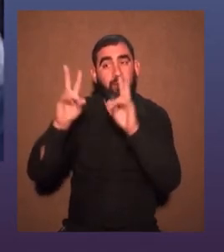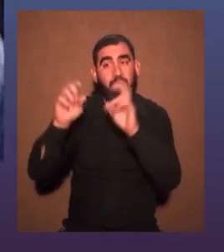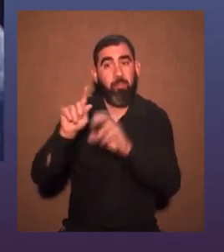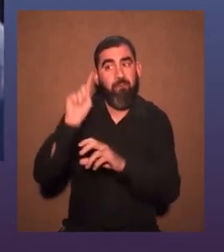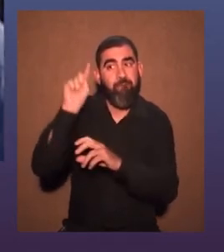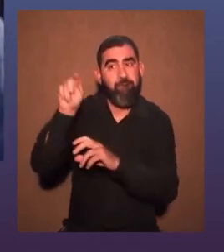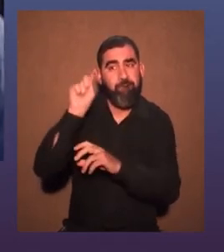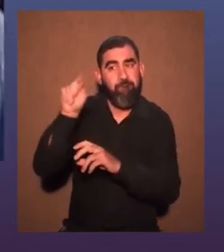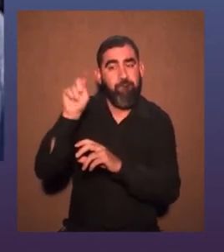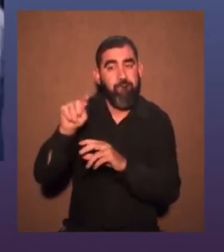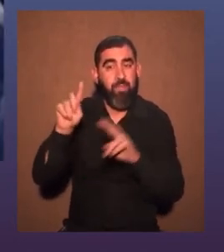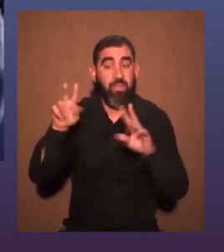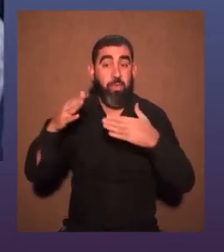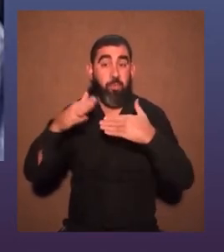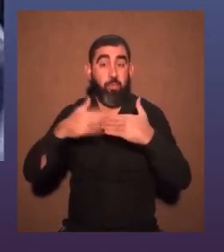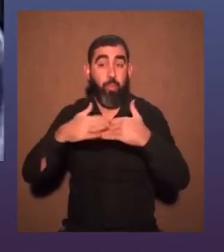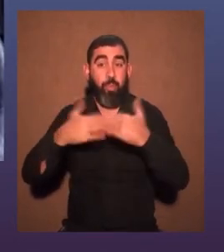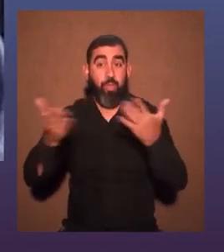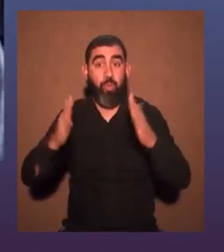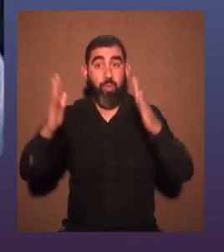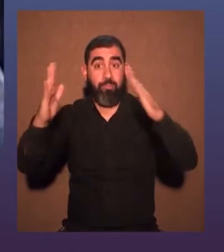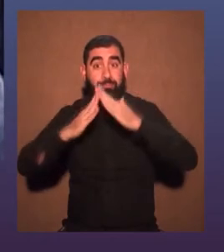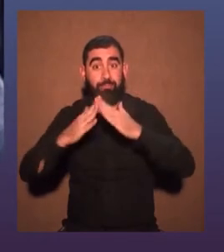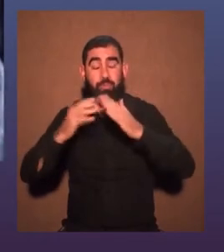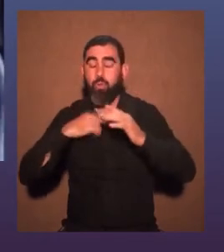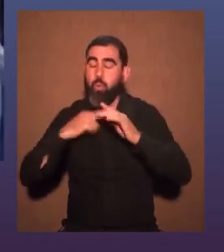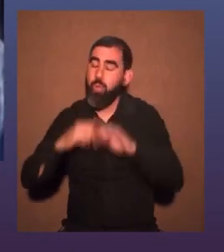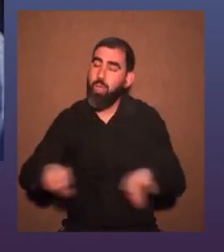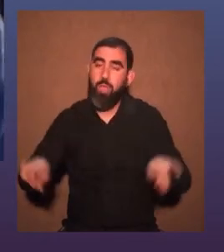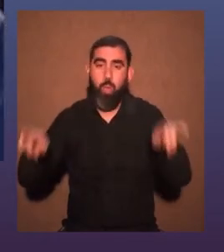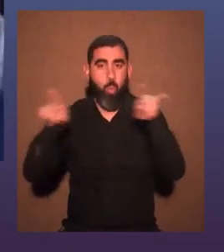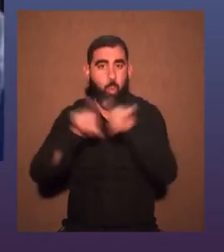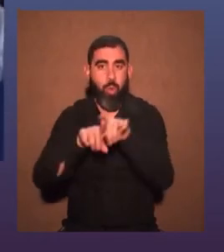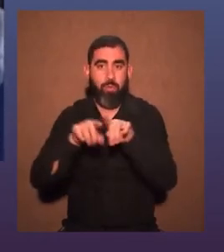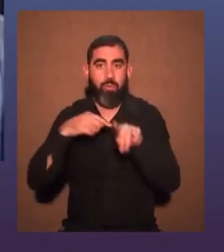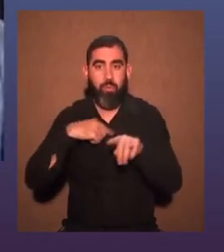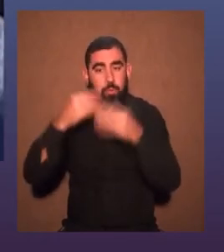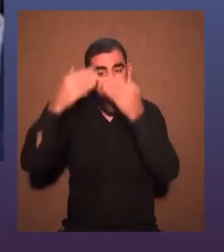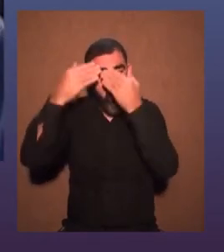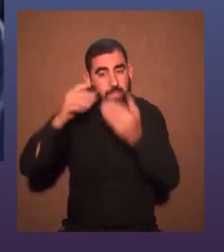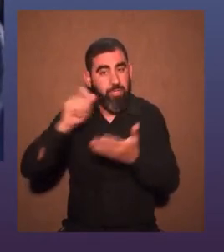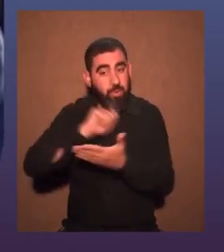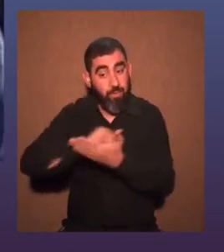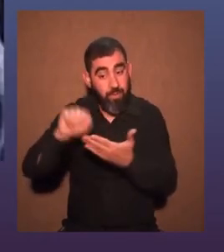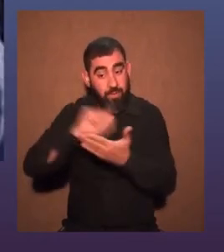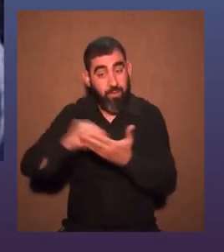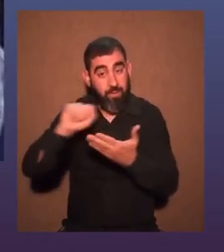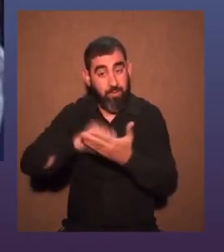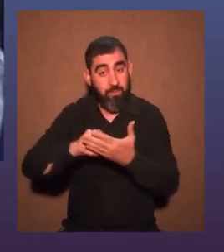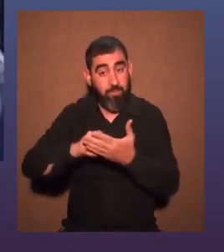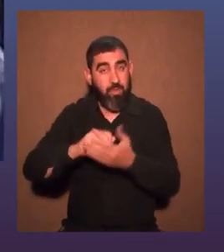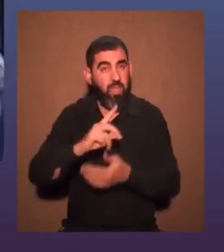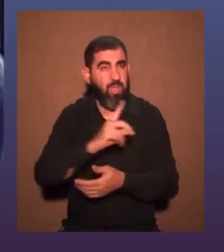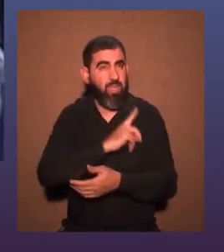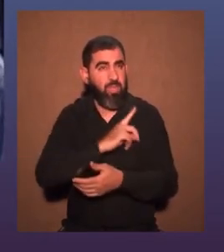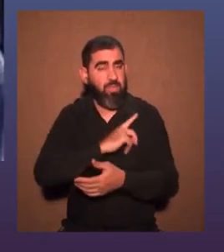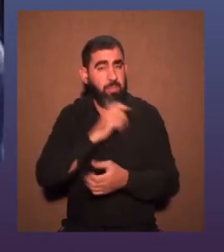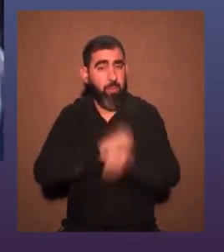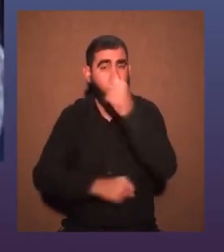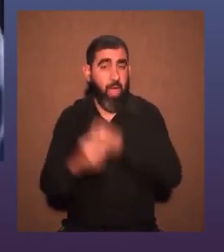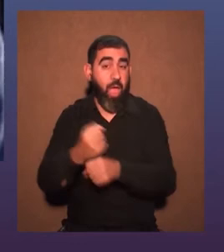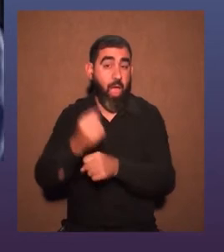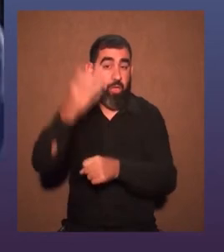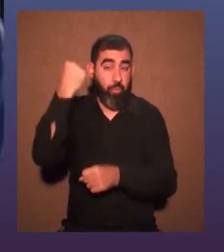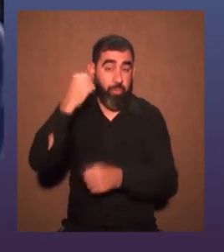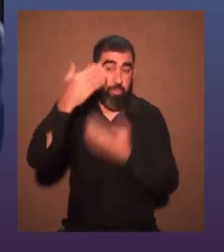en tiempos de cuarentena. También, es lindo, me pasó igual. Me metí con un texto que empecé a escribir en diciembre del año